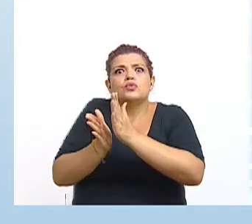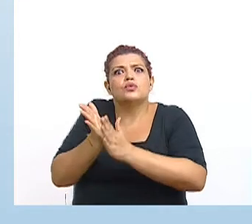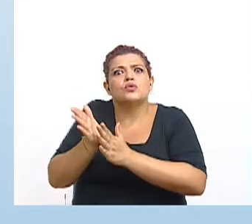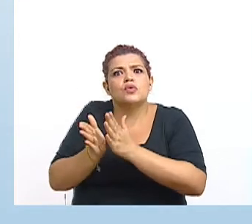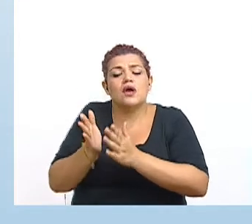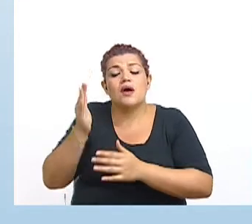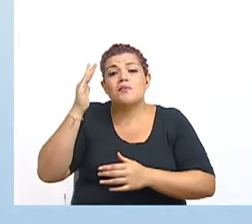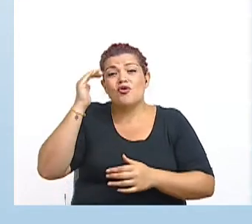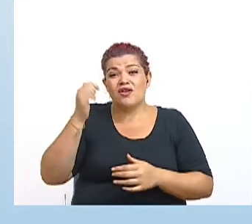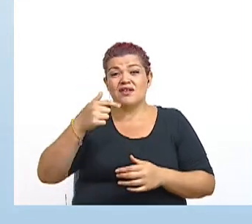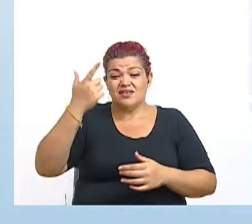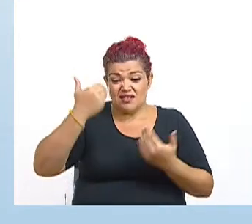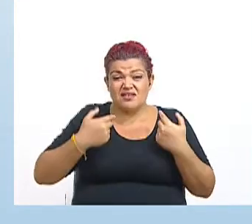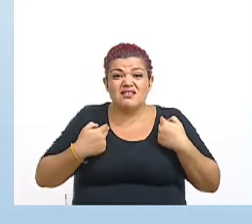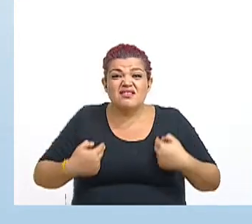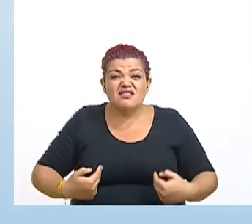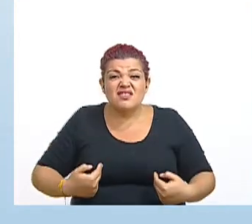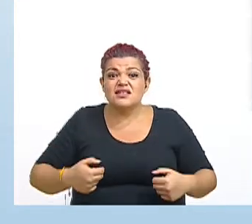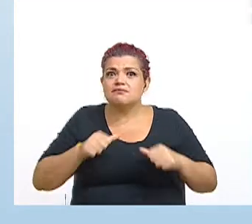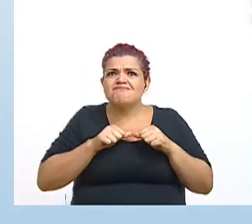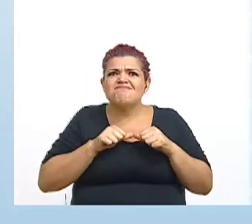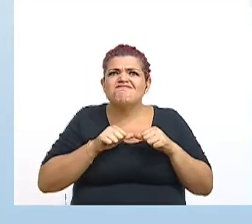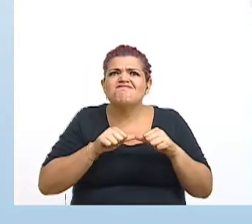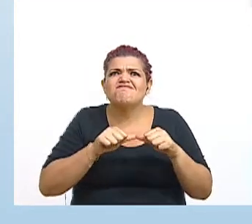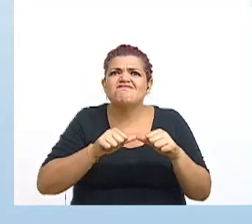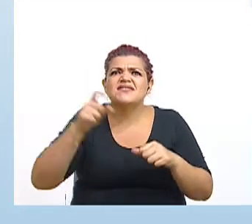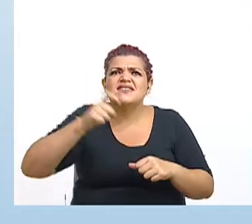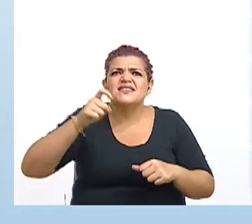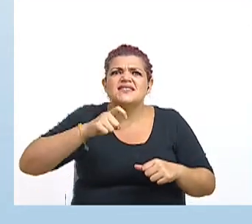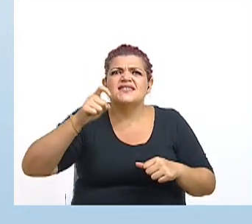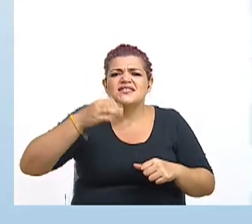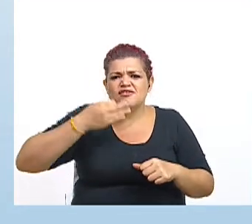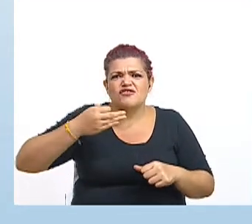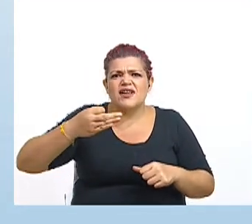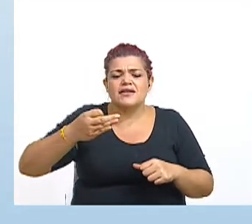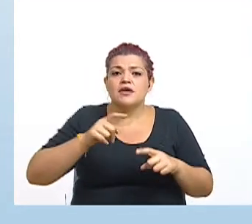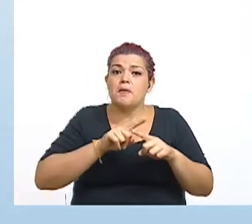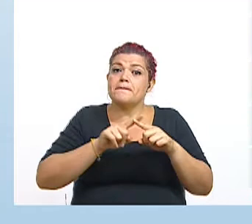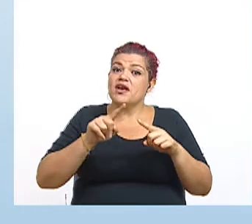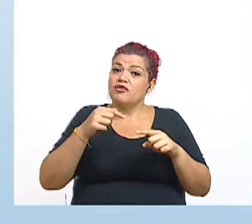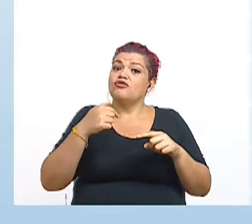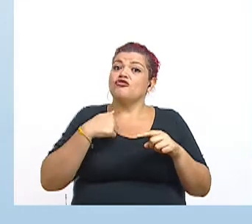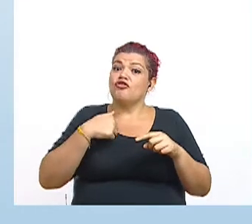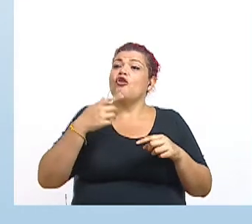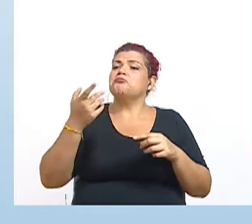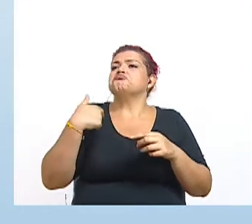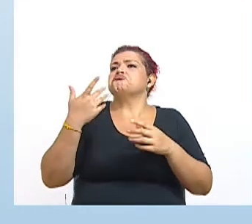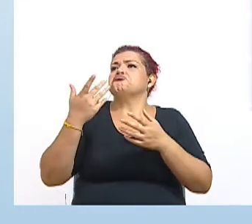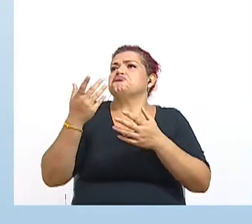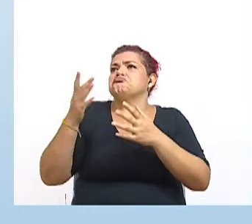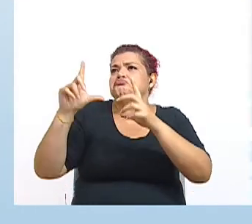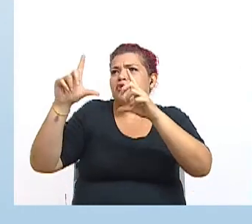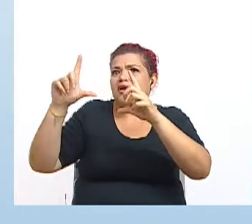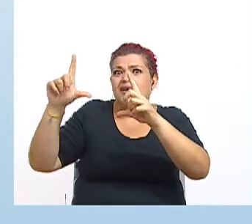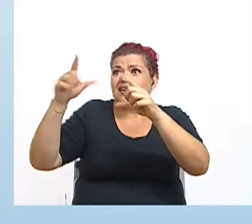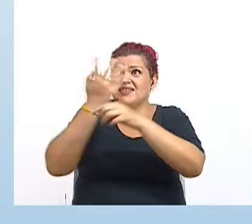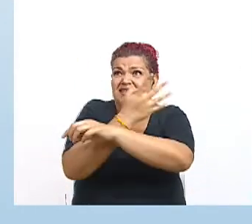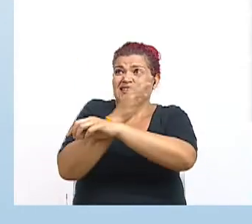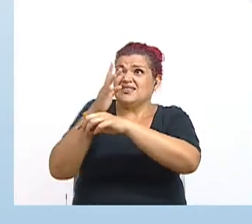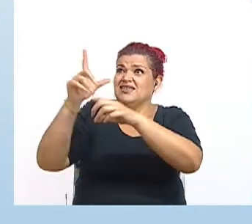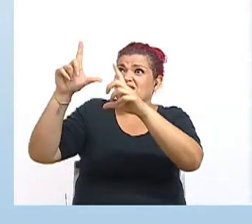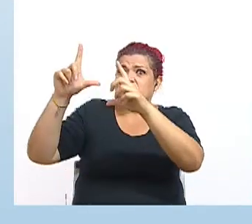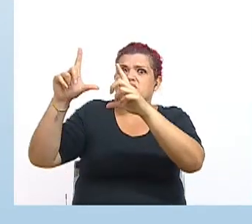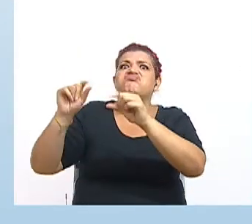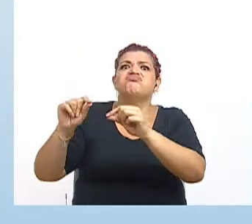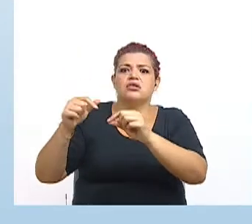necesidades ilimitadas, pero para poder satisfacerlas tenemos recursos limitados. Es el caso, por ejemplo, de la